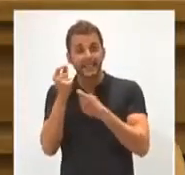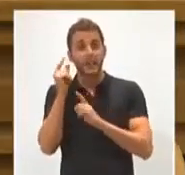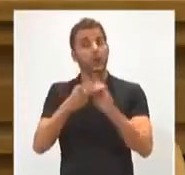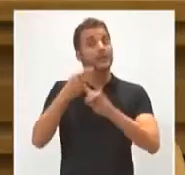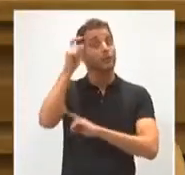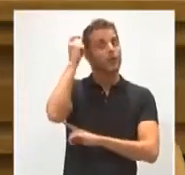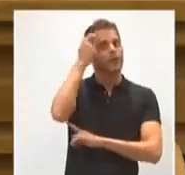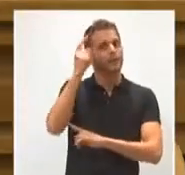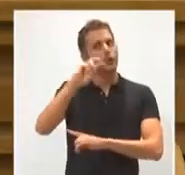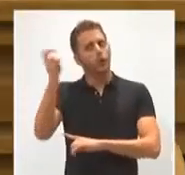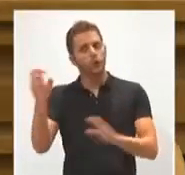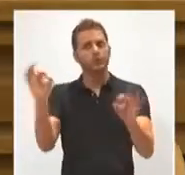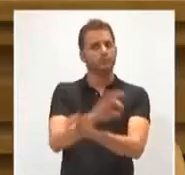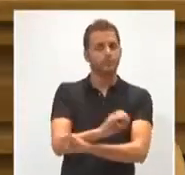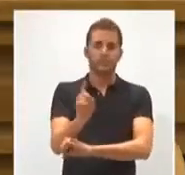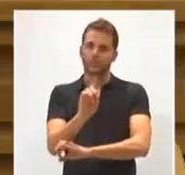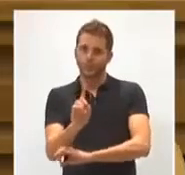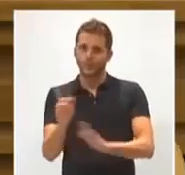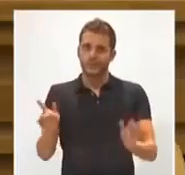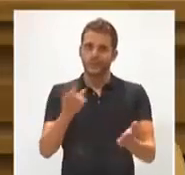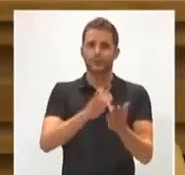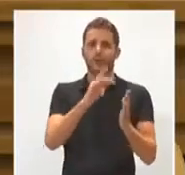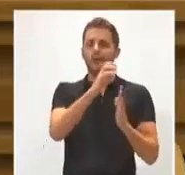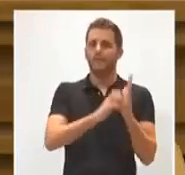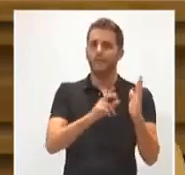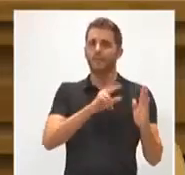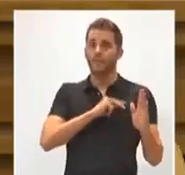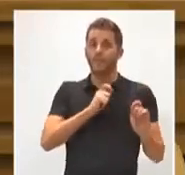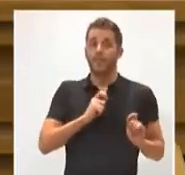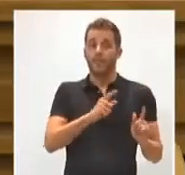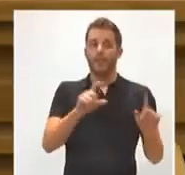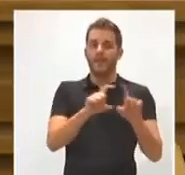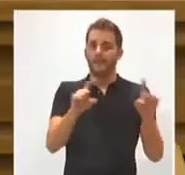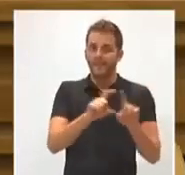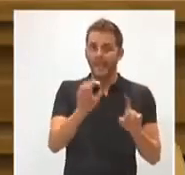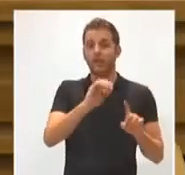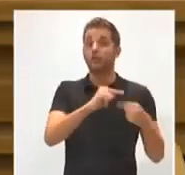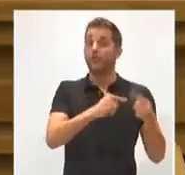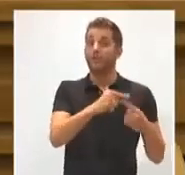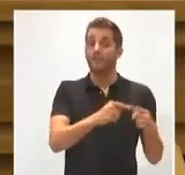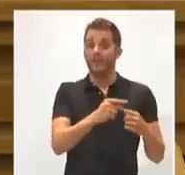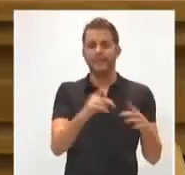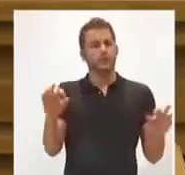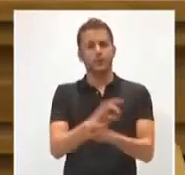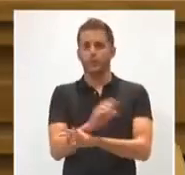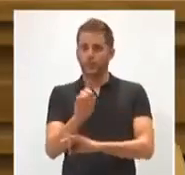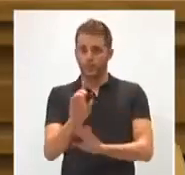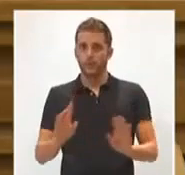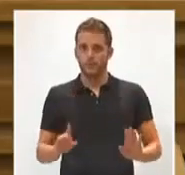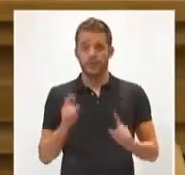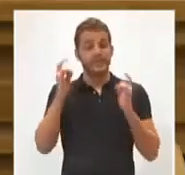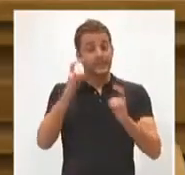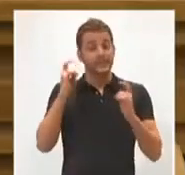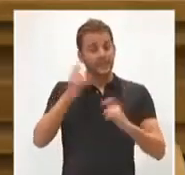concepto que serán las deducciones que vamos a plantear para empresarios y que vamos a plantear para familias e intentando equilibrar